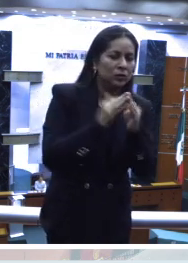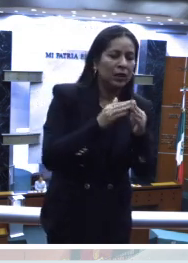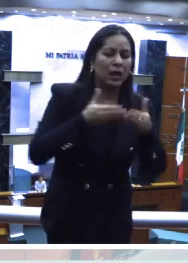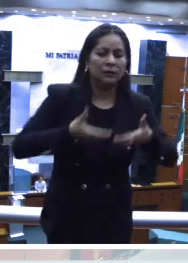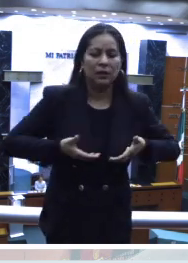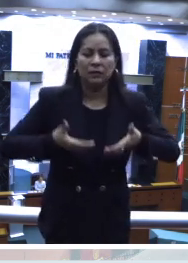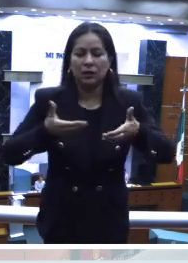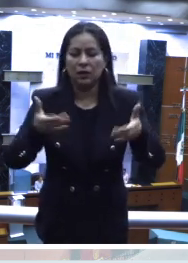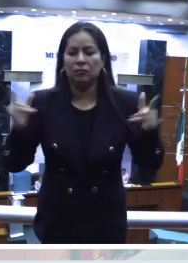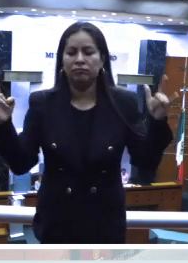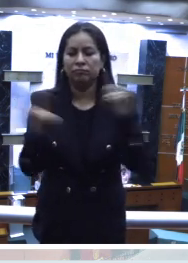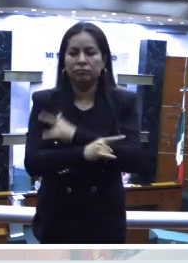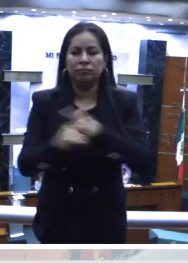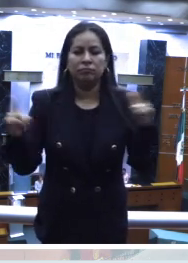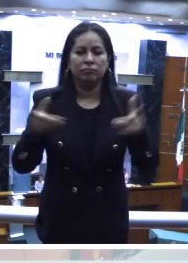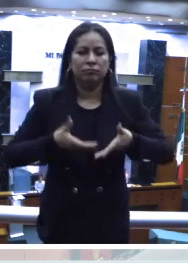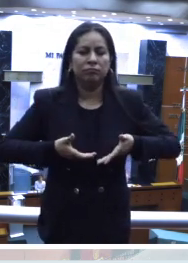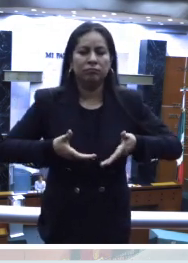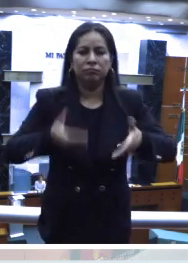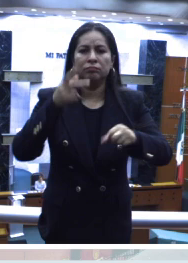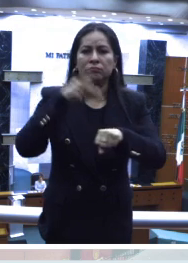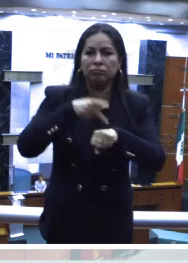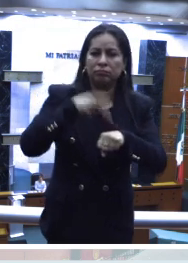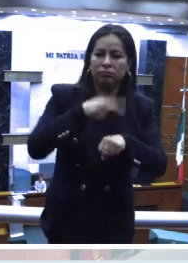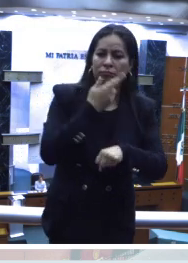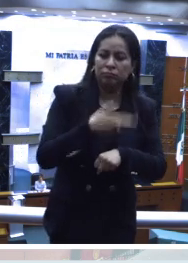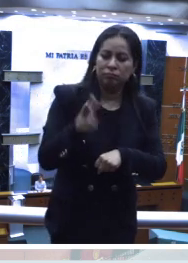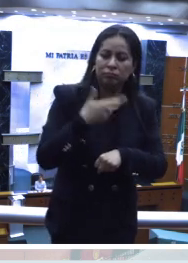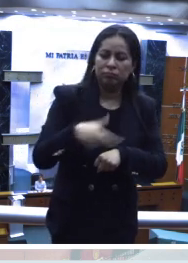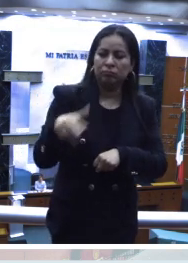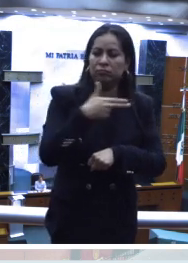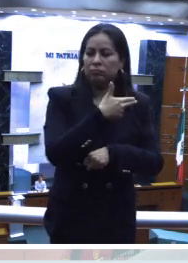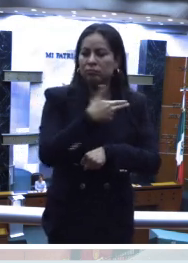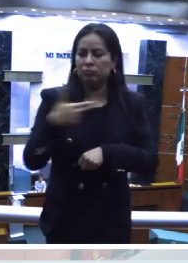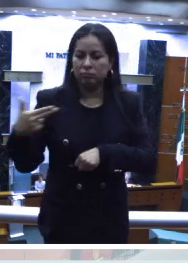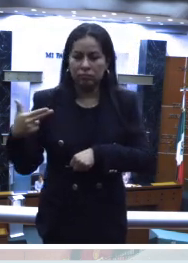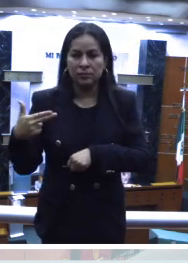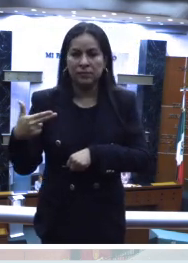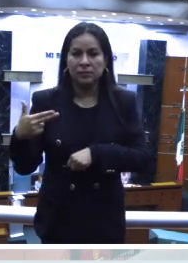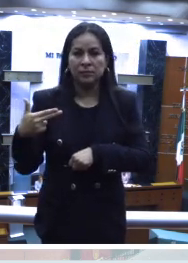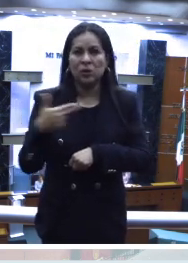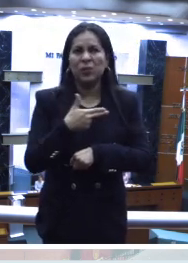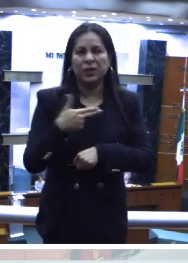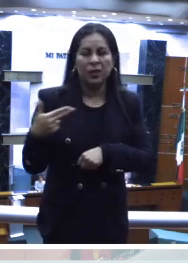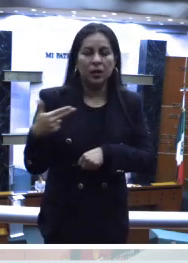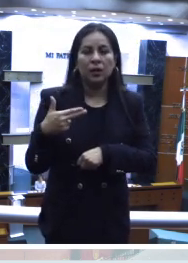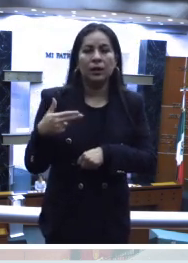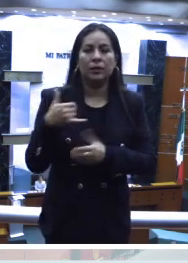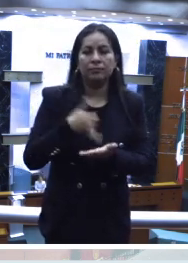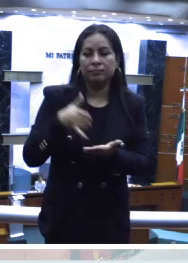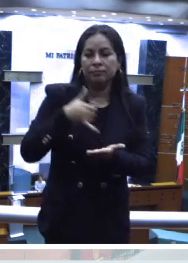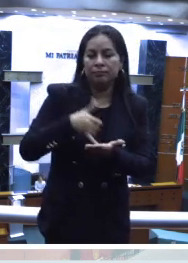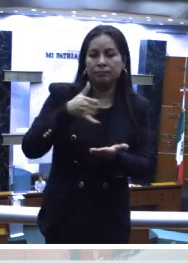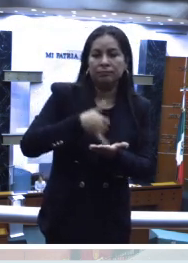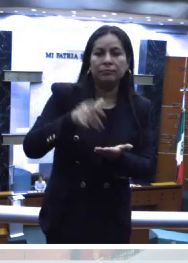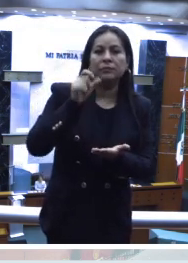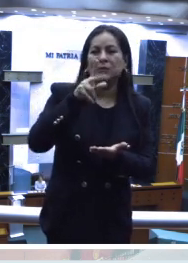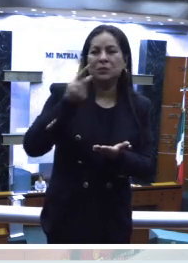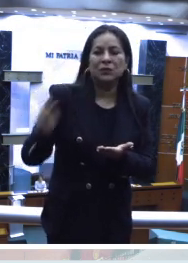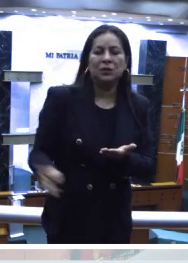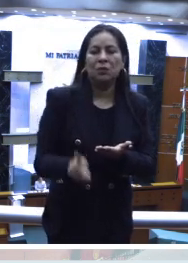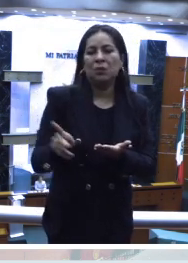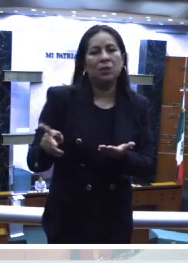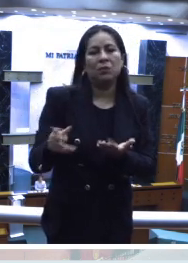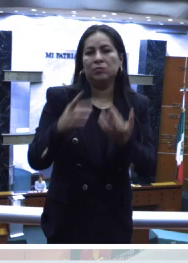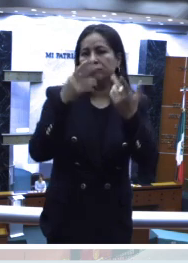carreteras caminos Rurales restaurantes hoteleros hoteles sembradíos y de la población